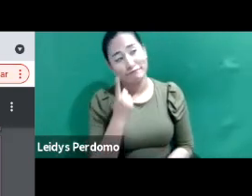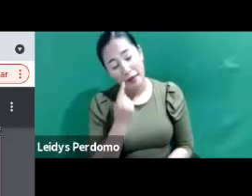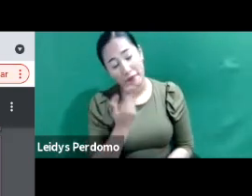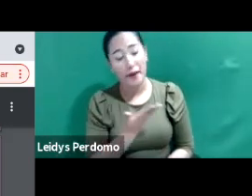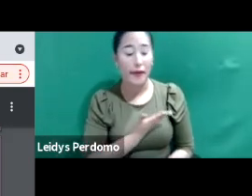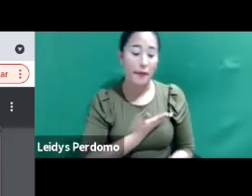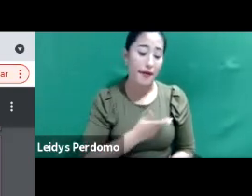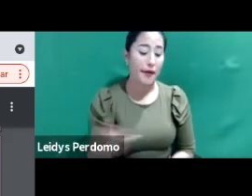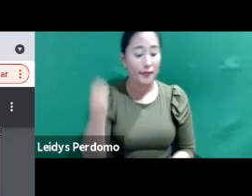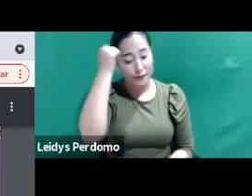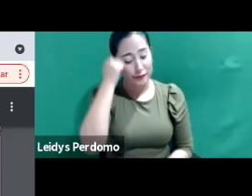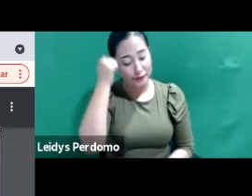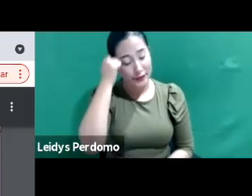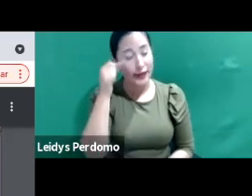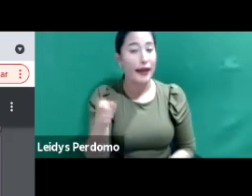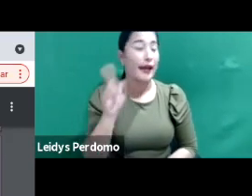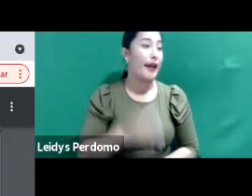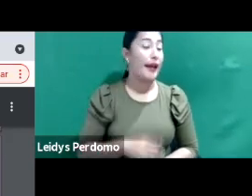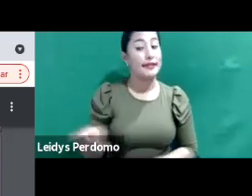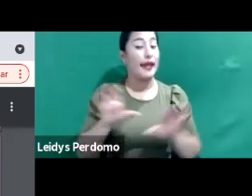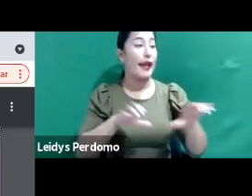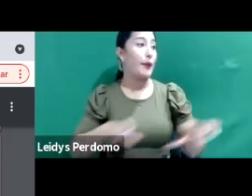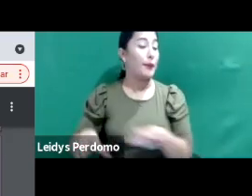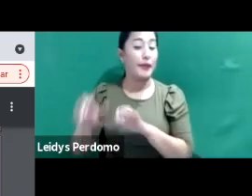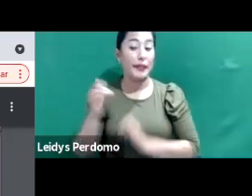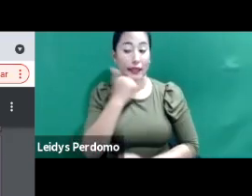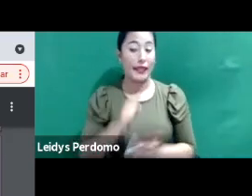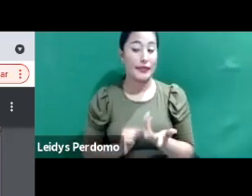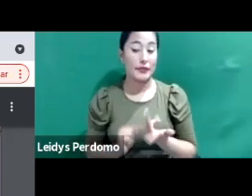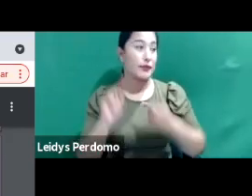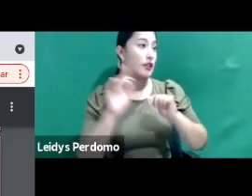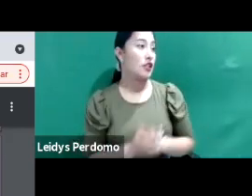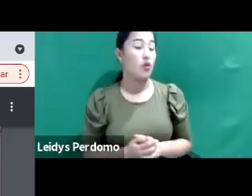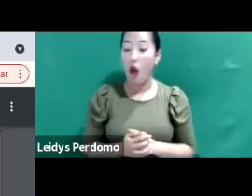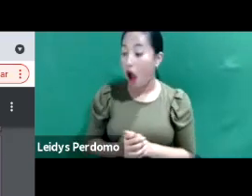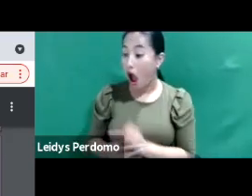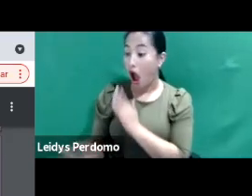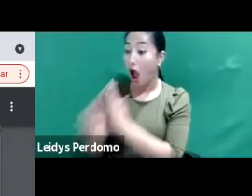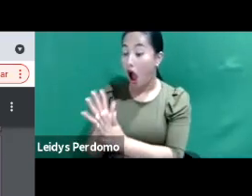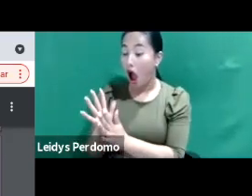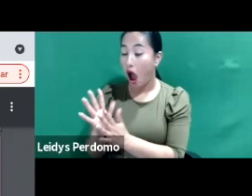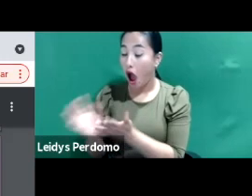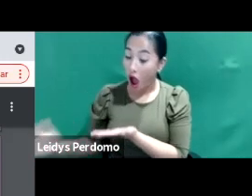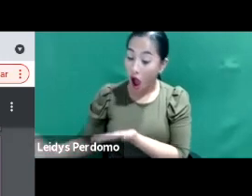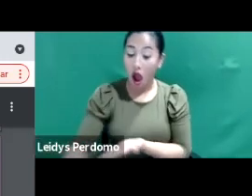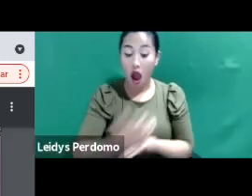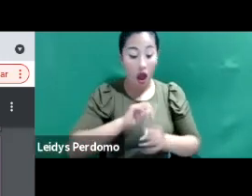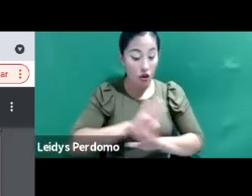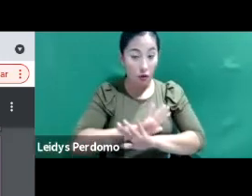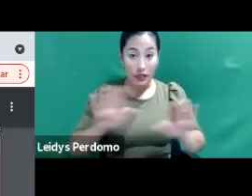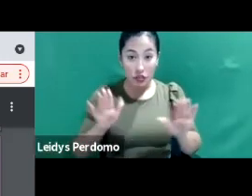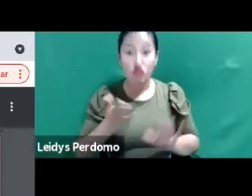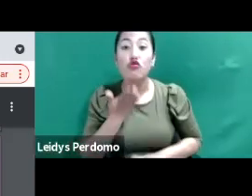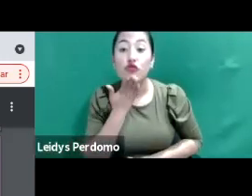el profesor, que me diga, está teniendo estos comportamientos. Es importante que yo haga verificación del reporte